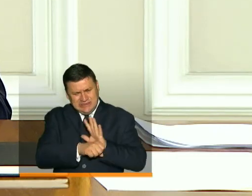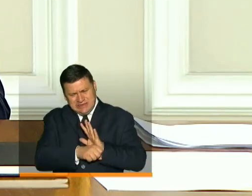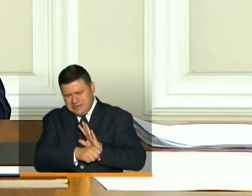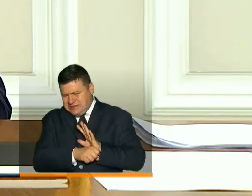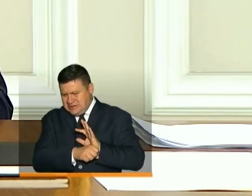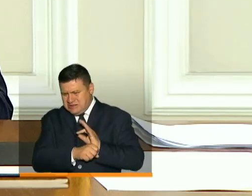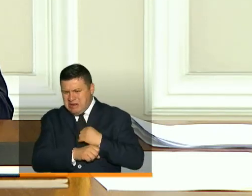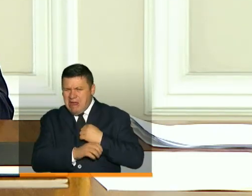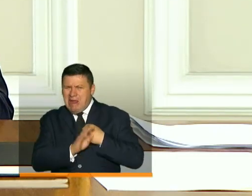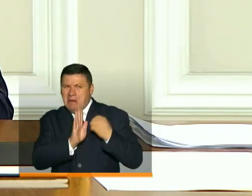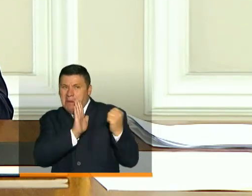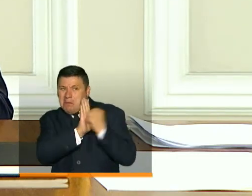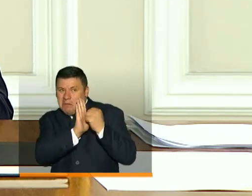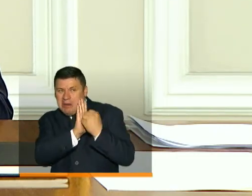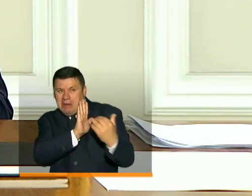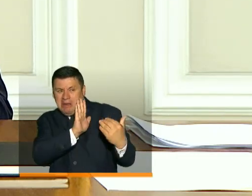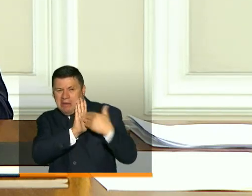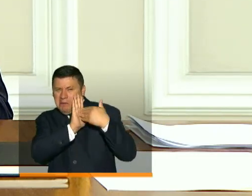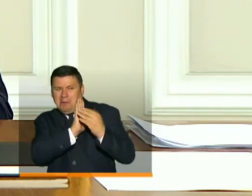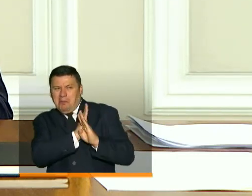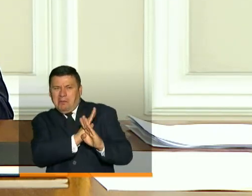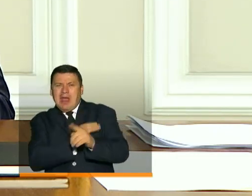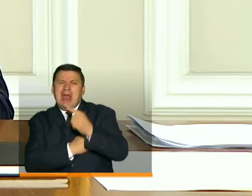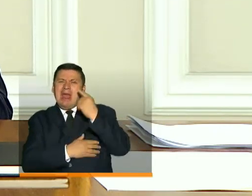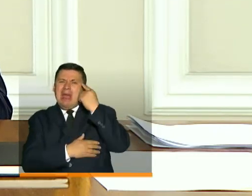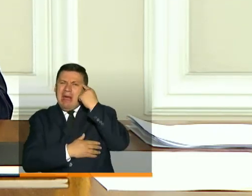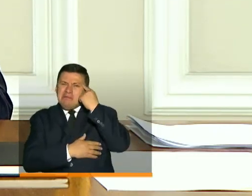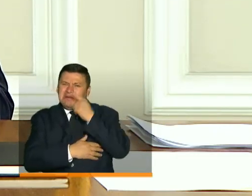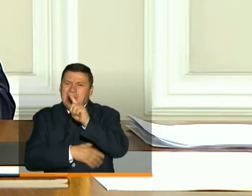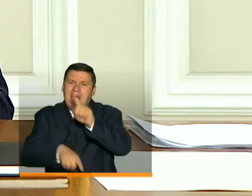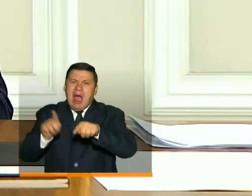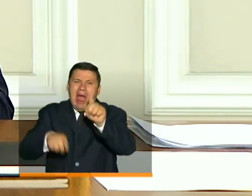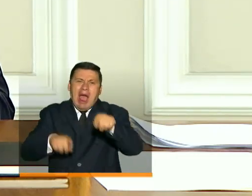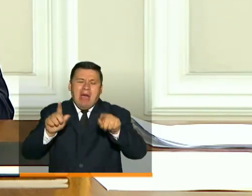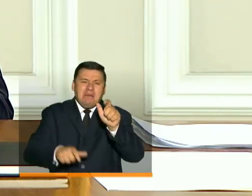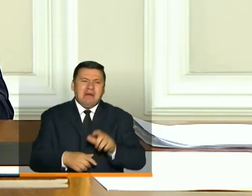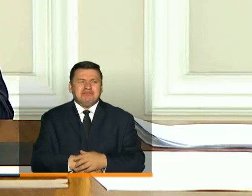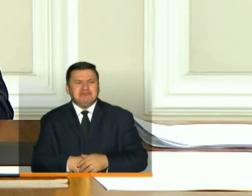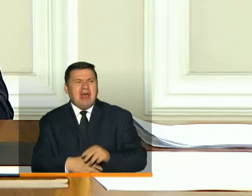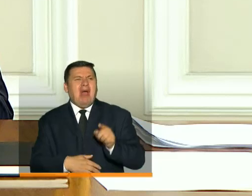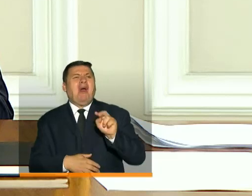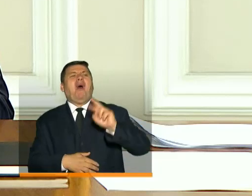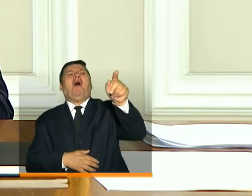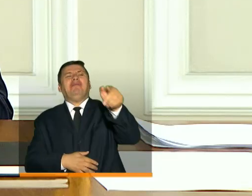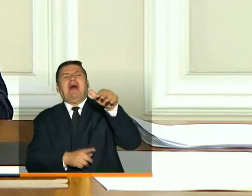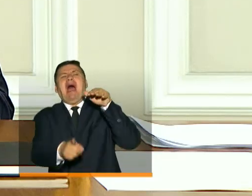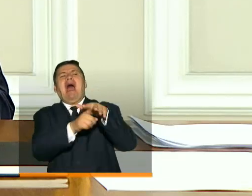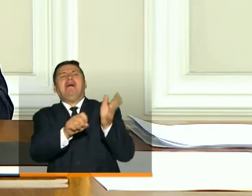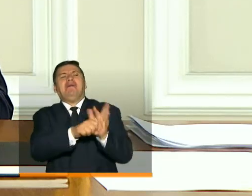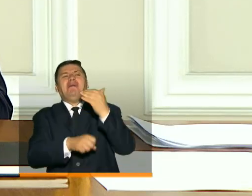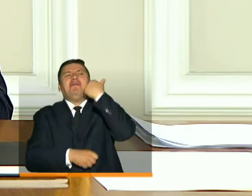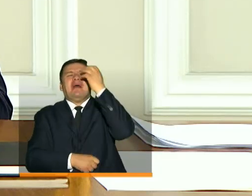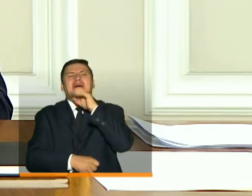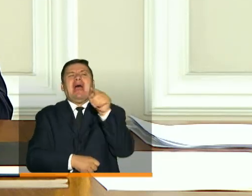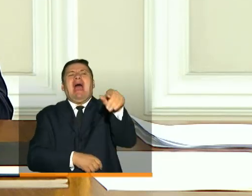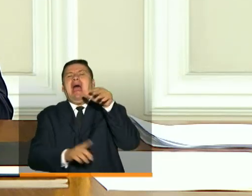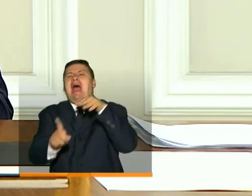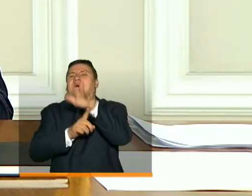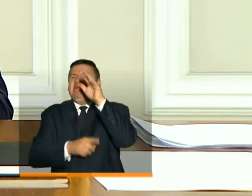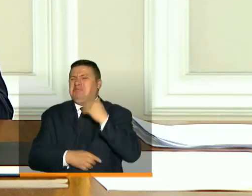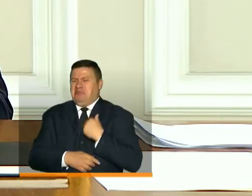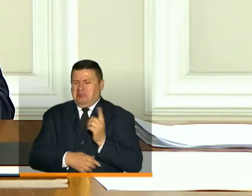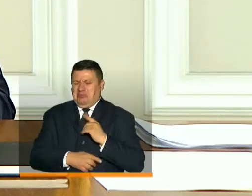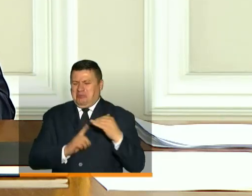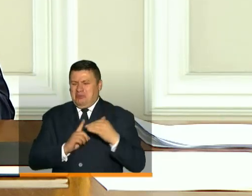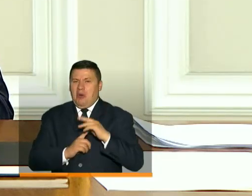sus puertas, o bien porque se piensa que es solamente algo que golpea a las personas mayores o que solamente a personas que